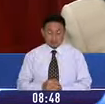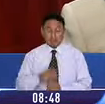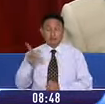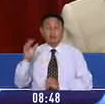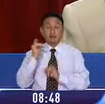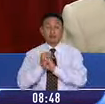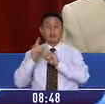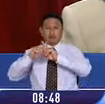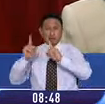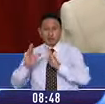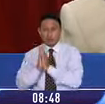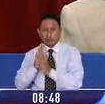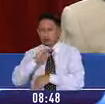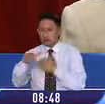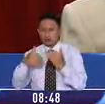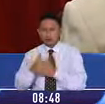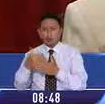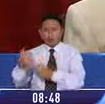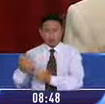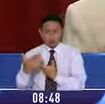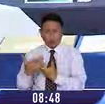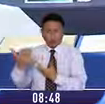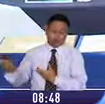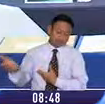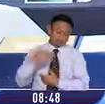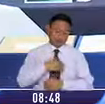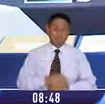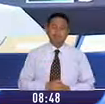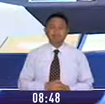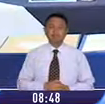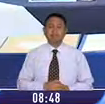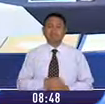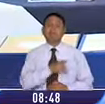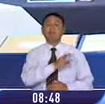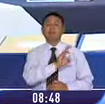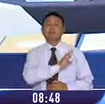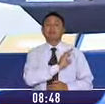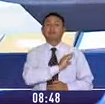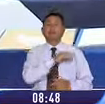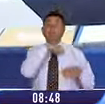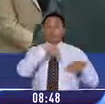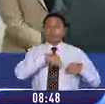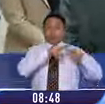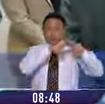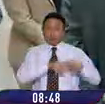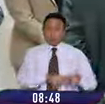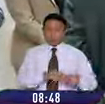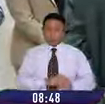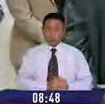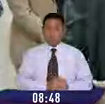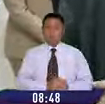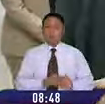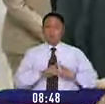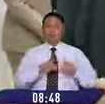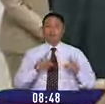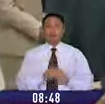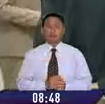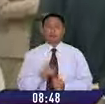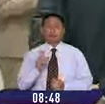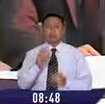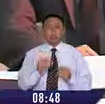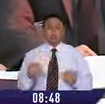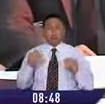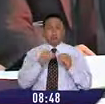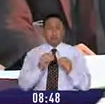instituciones del Estado todo lo que tiene que ver en el caso Gabela. El perito analizará la información requerida. Sin embargo, de necesitar nuevos